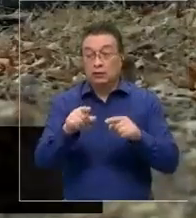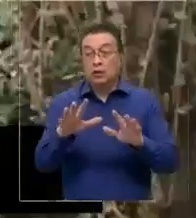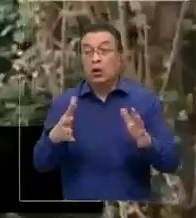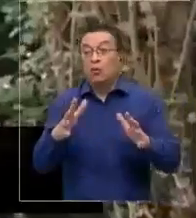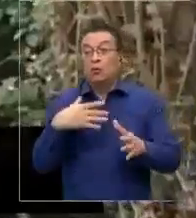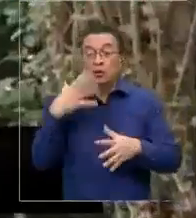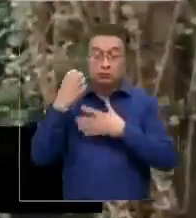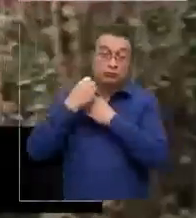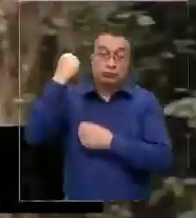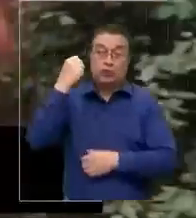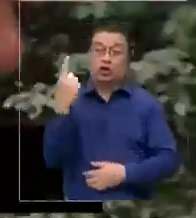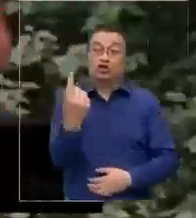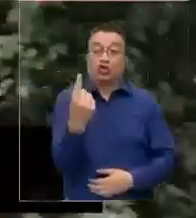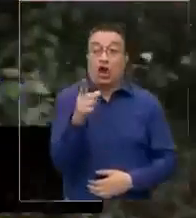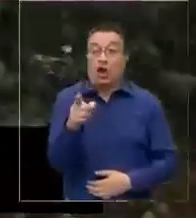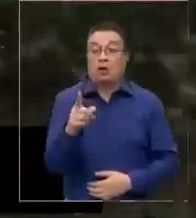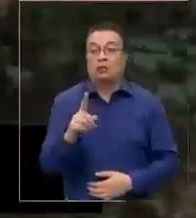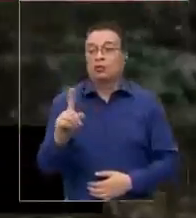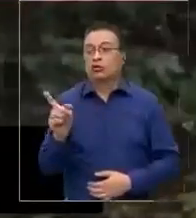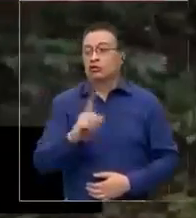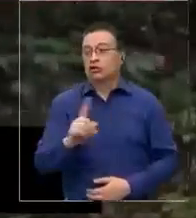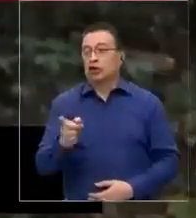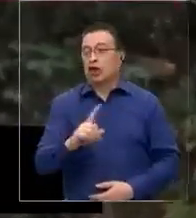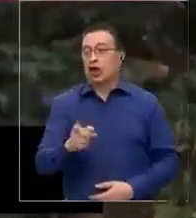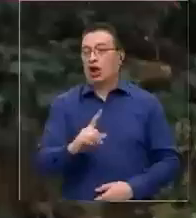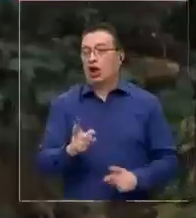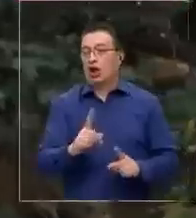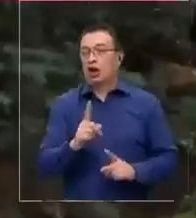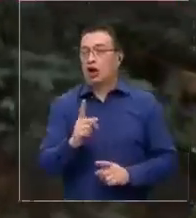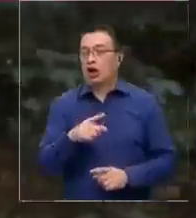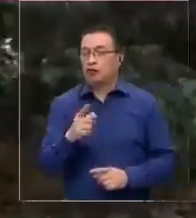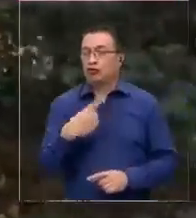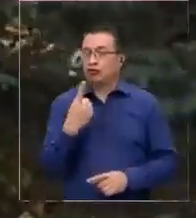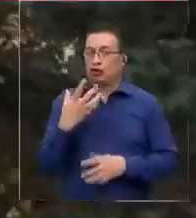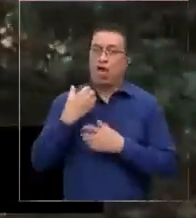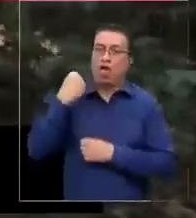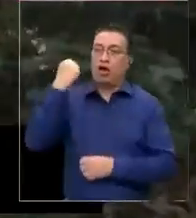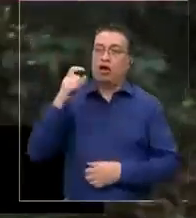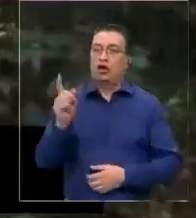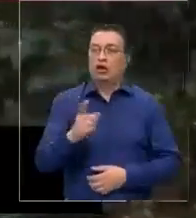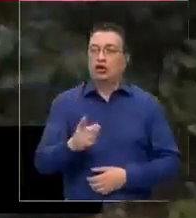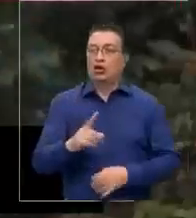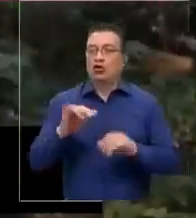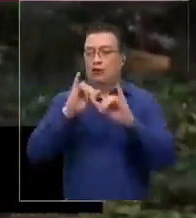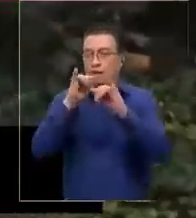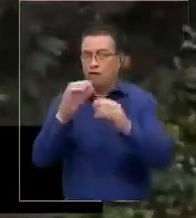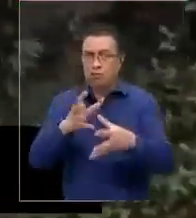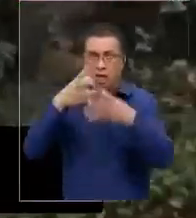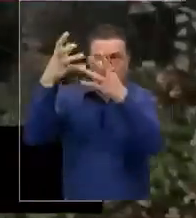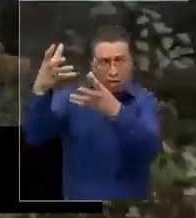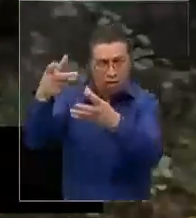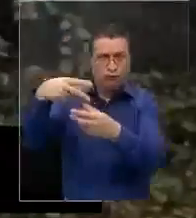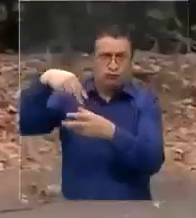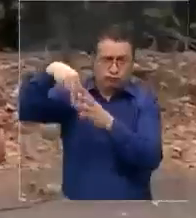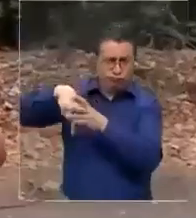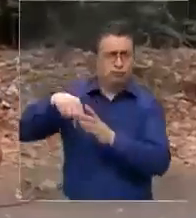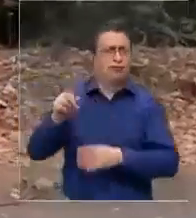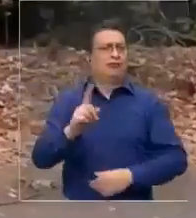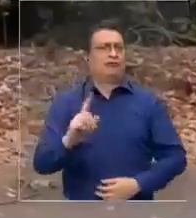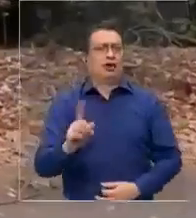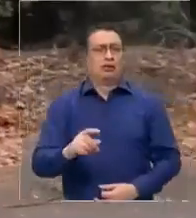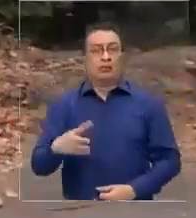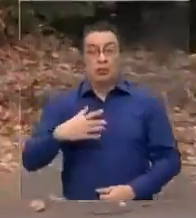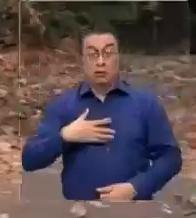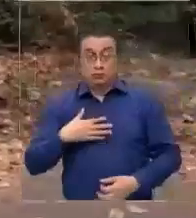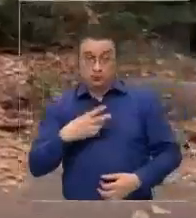ella? No, sin la forma que estaba. ¿Eh? Sin la forma que estaba, no. Y